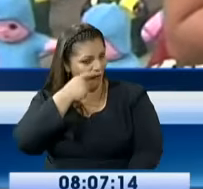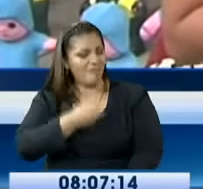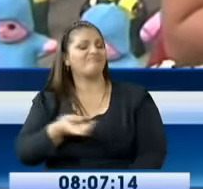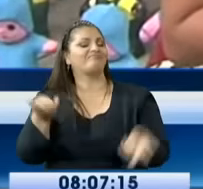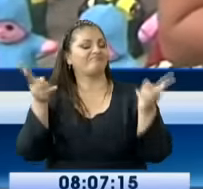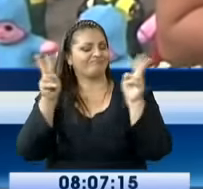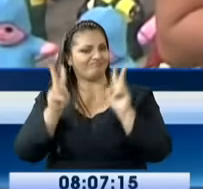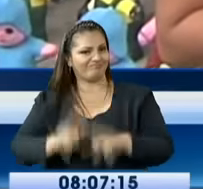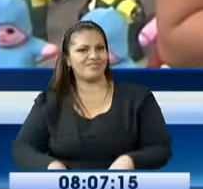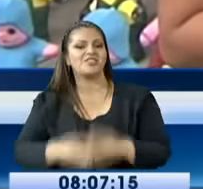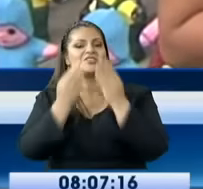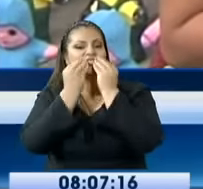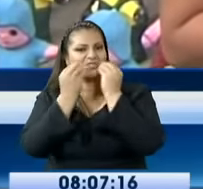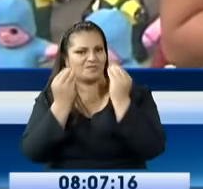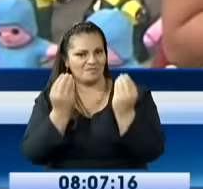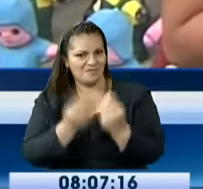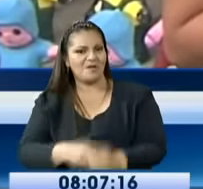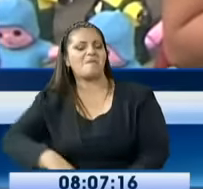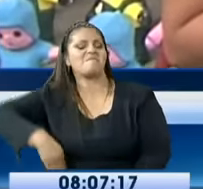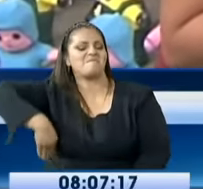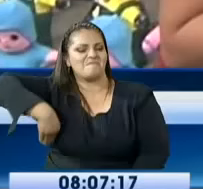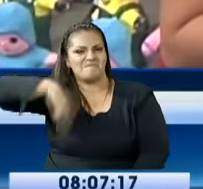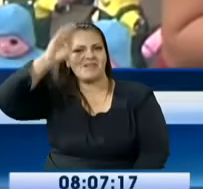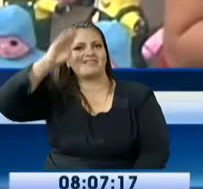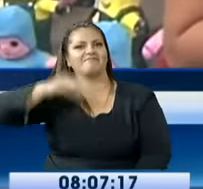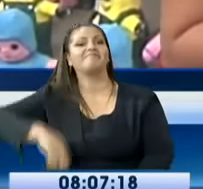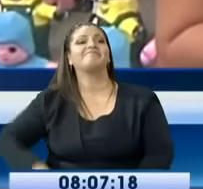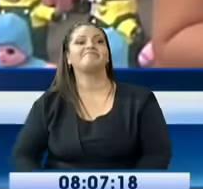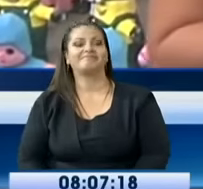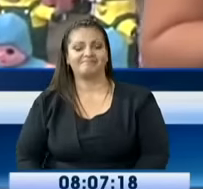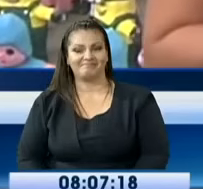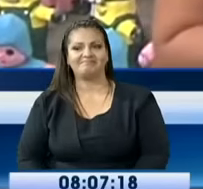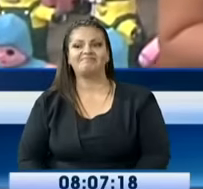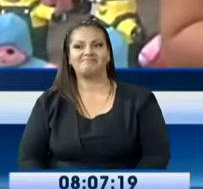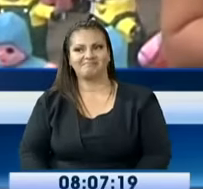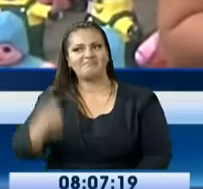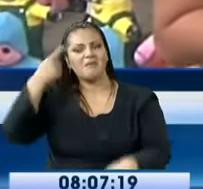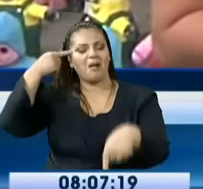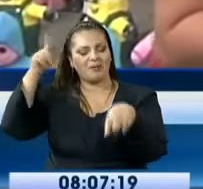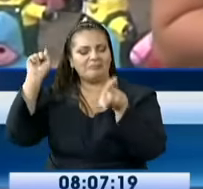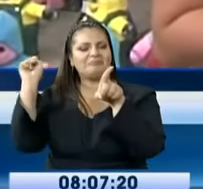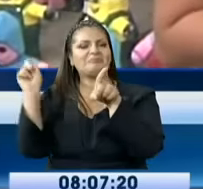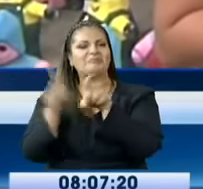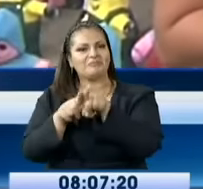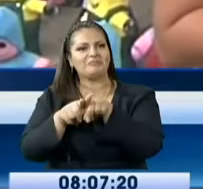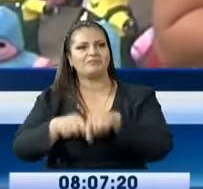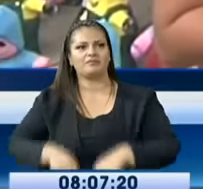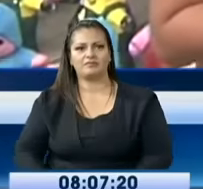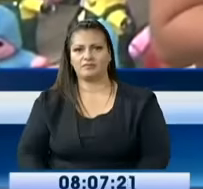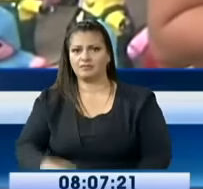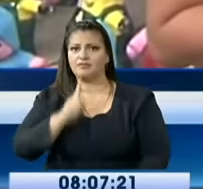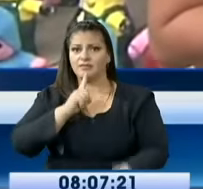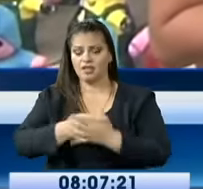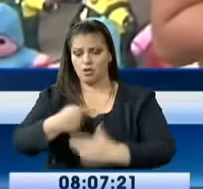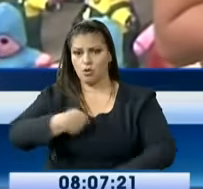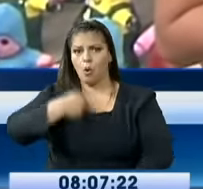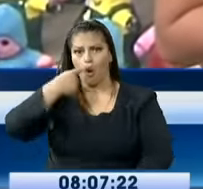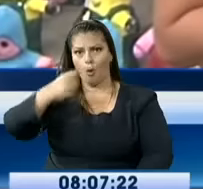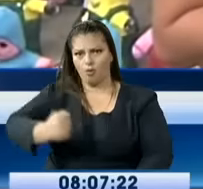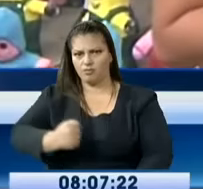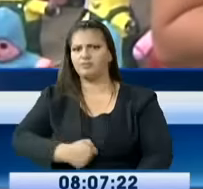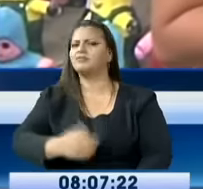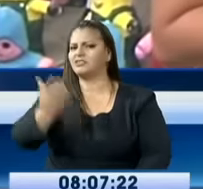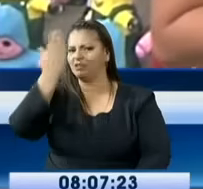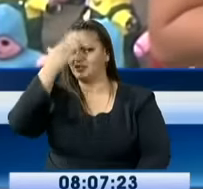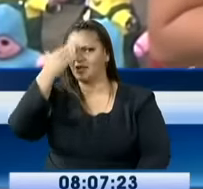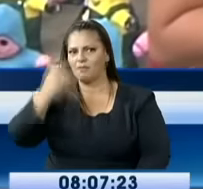Y son más chismosos que las mujeres. Para que usted sepa. Yo digo lo mismo. Totalmente de acuerdo. Yo soy hombre, pero yo reconozco, son más chismosos. Los que